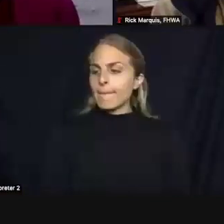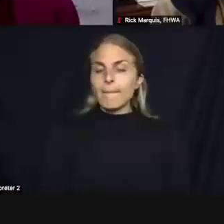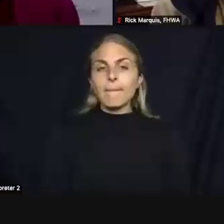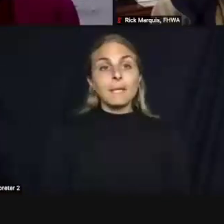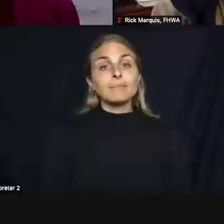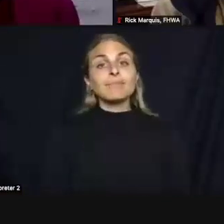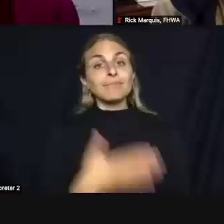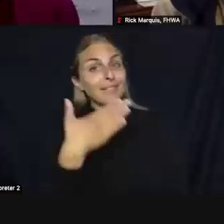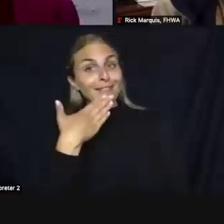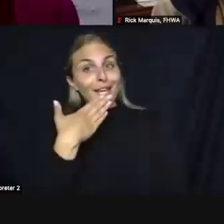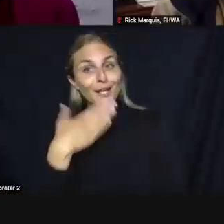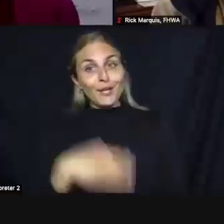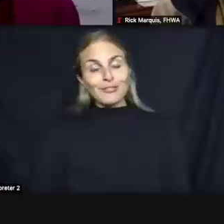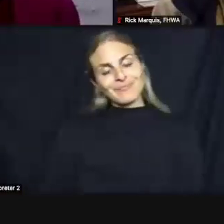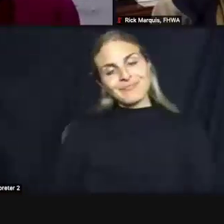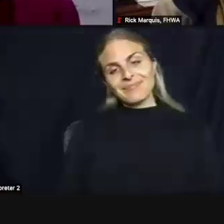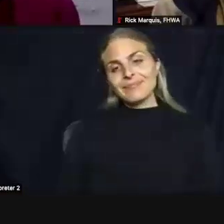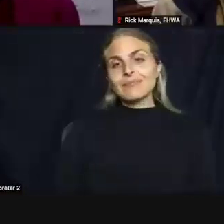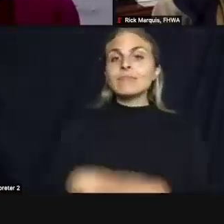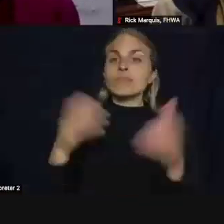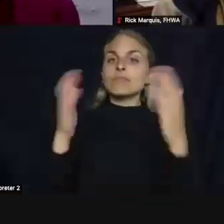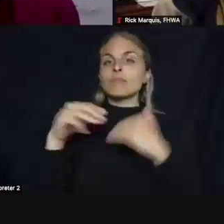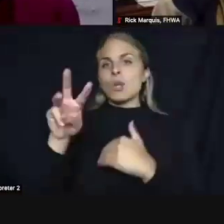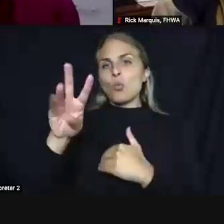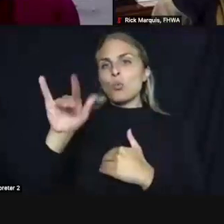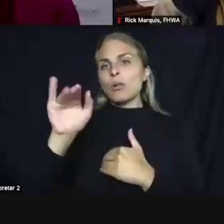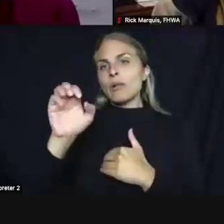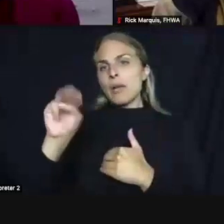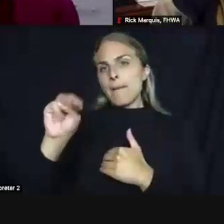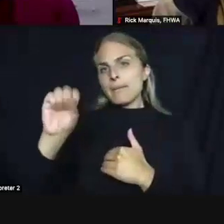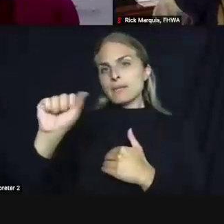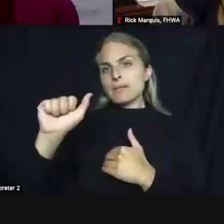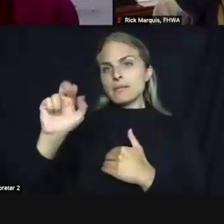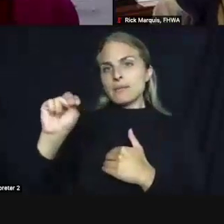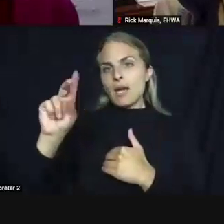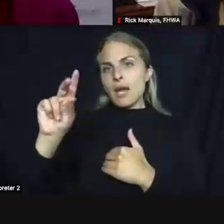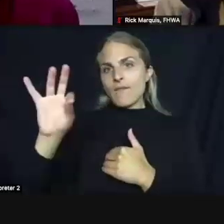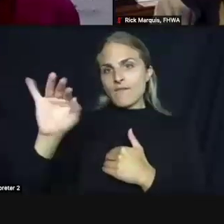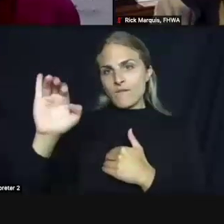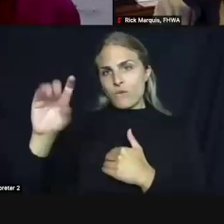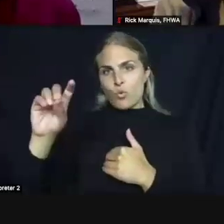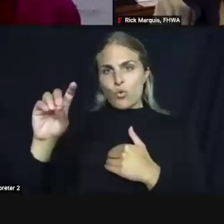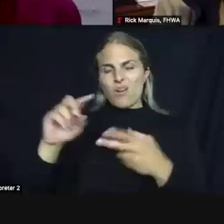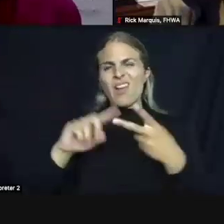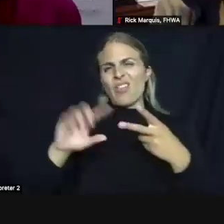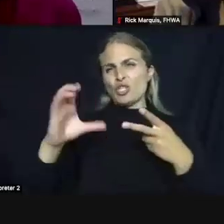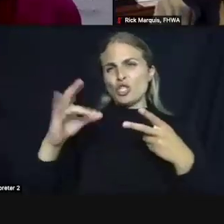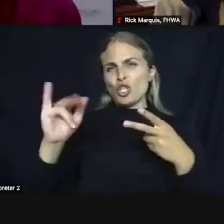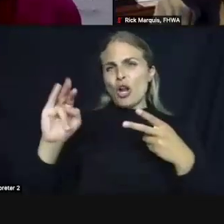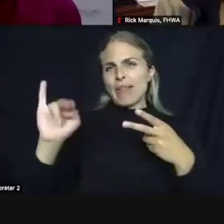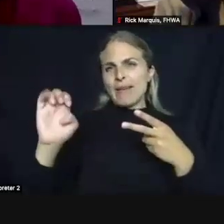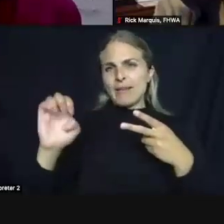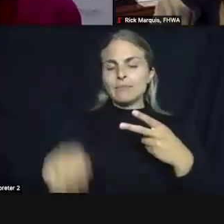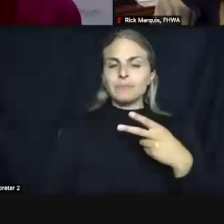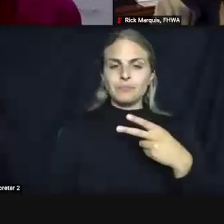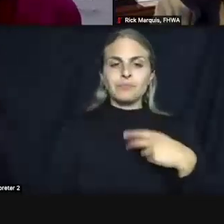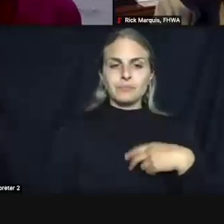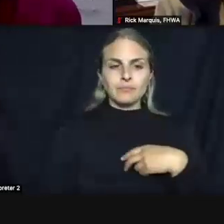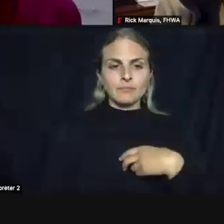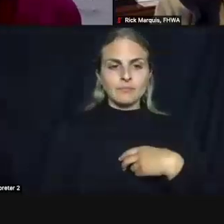Thank you, sir. Gracias, señor. Ahora tenemos a William Sanford y Charlene Tarver.